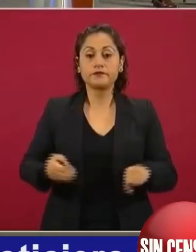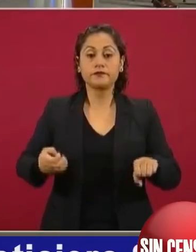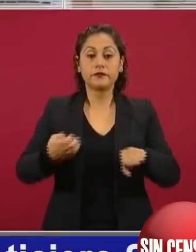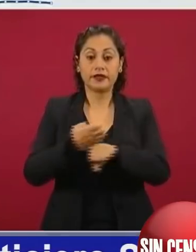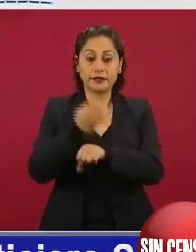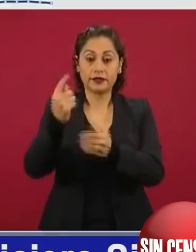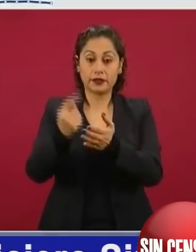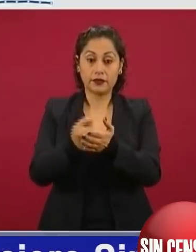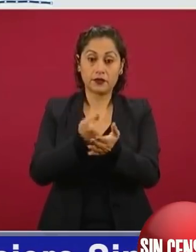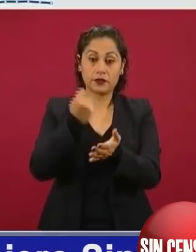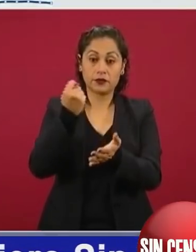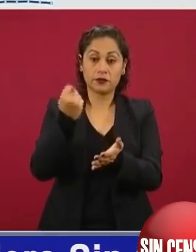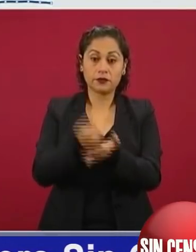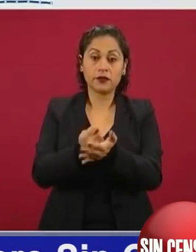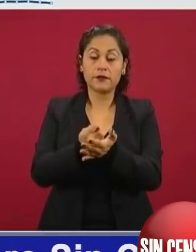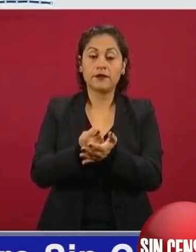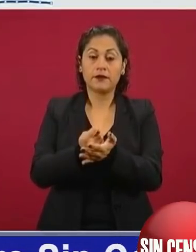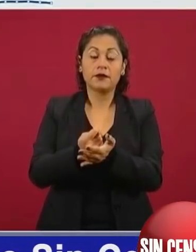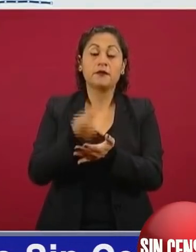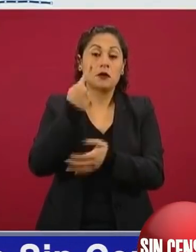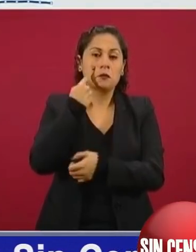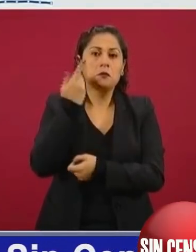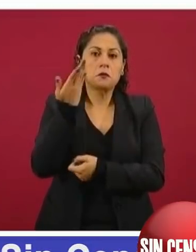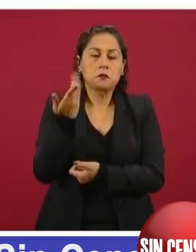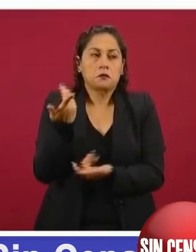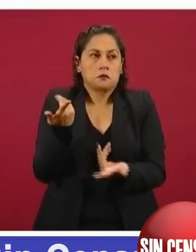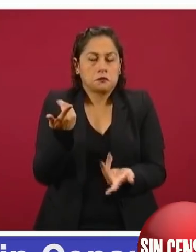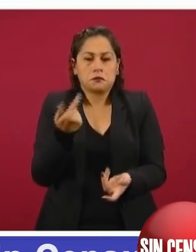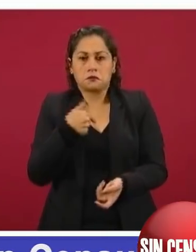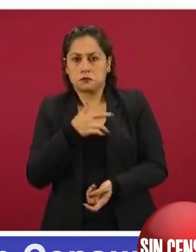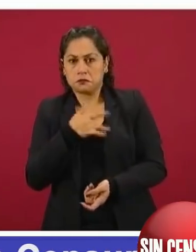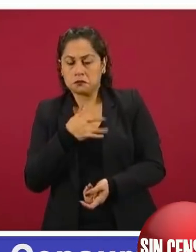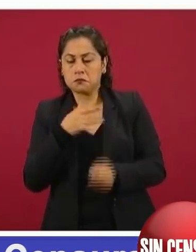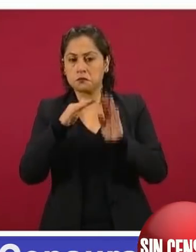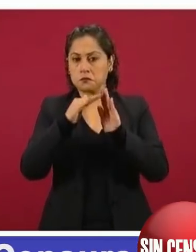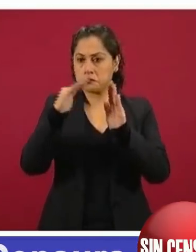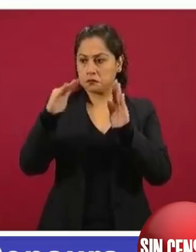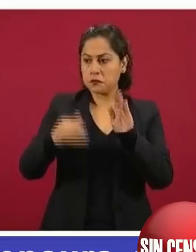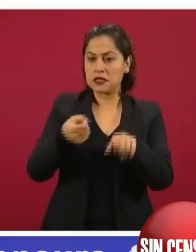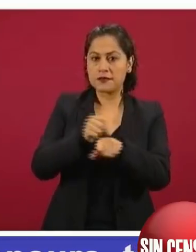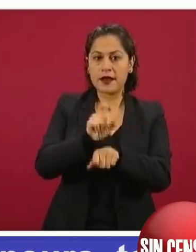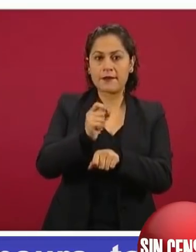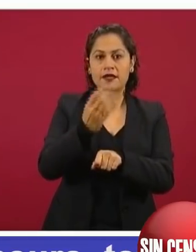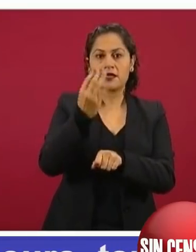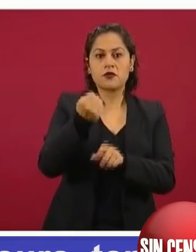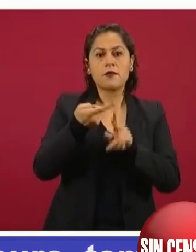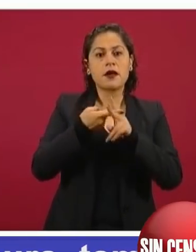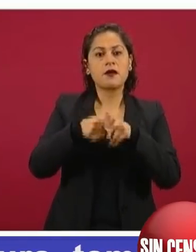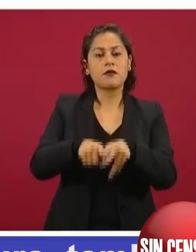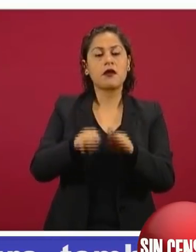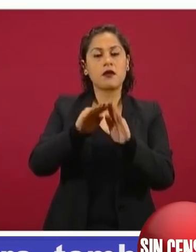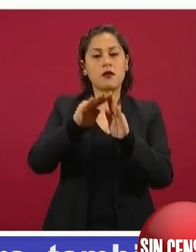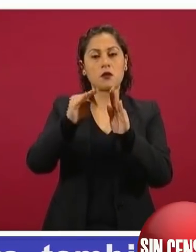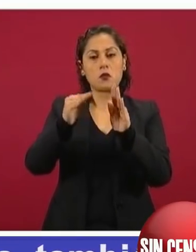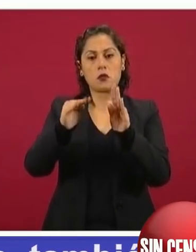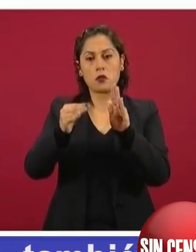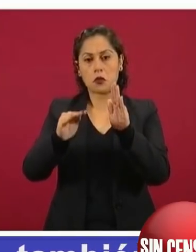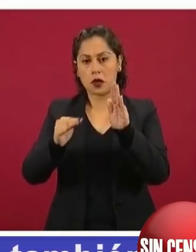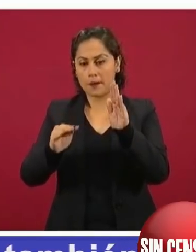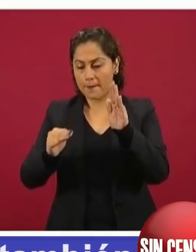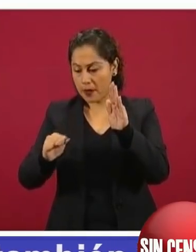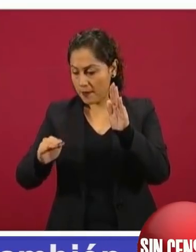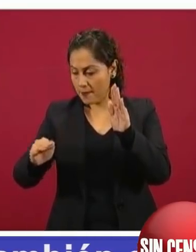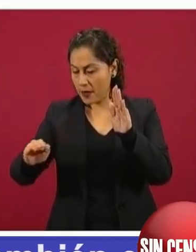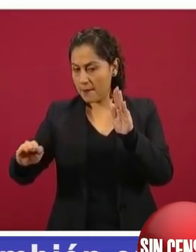Tamaulipas también consideramos que va en muy buen trayecto desde la semana 29 en descenso, la mortalidad reduciendo, o sea, de manera más